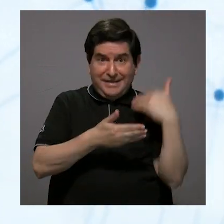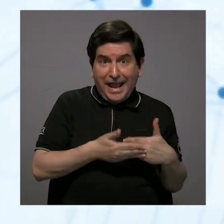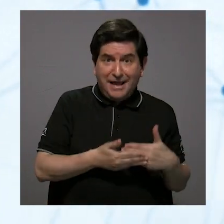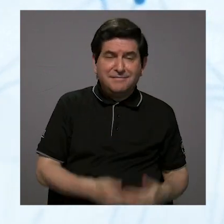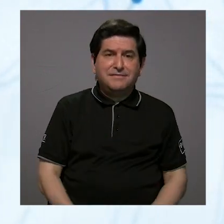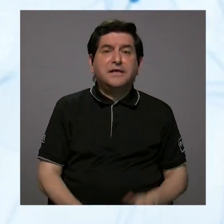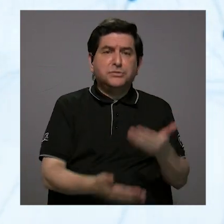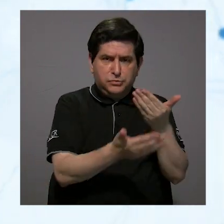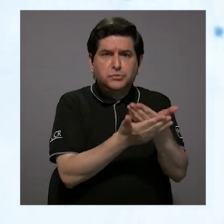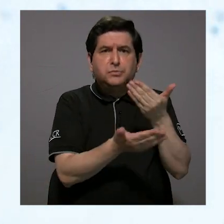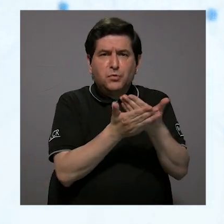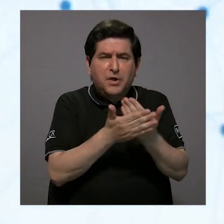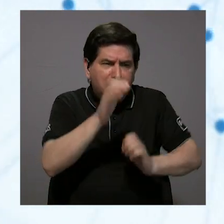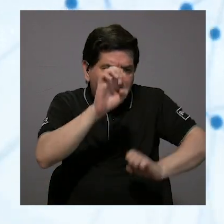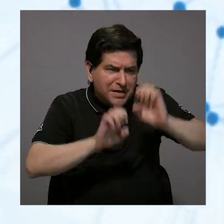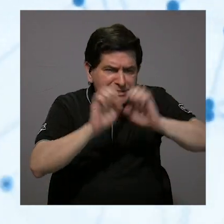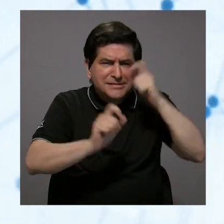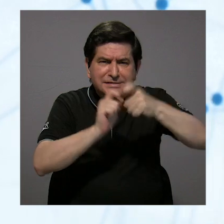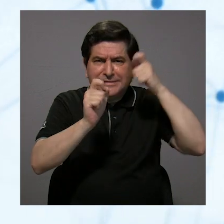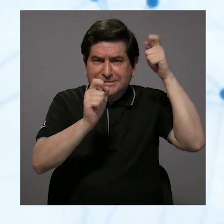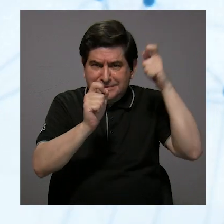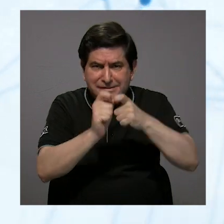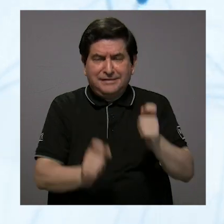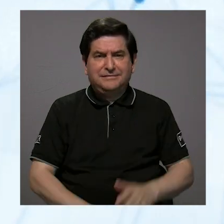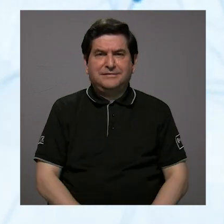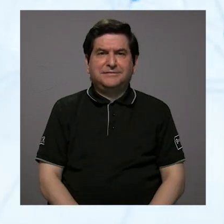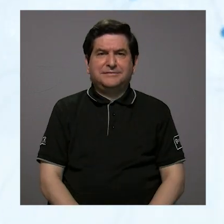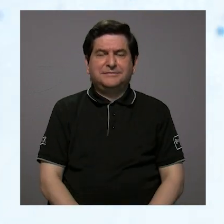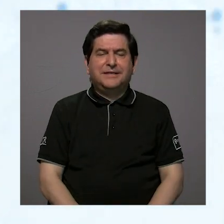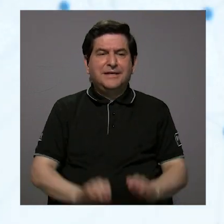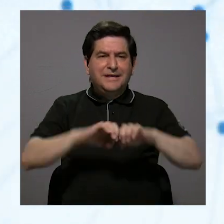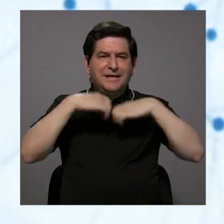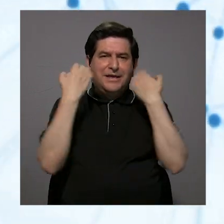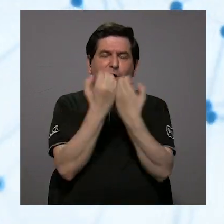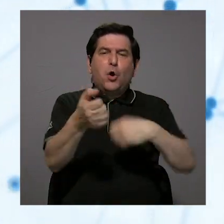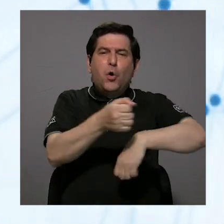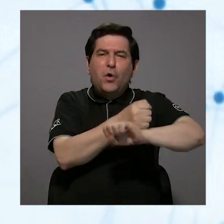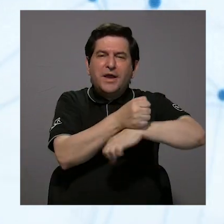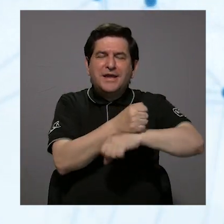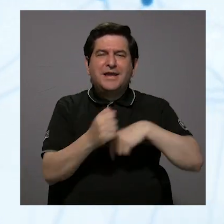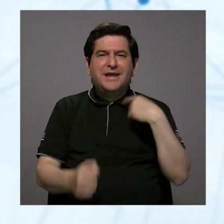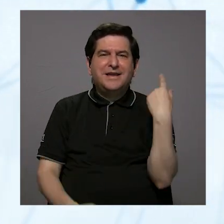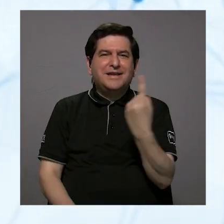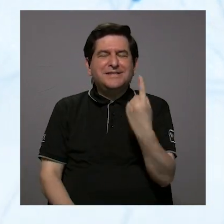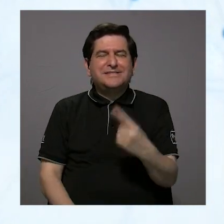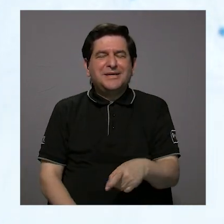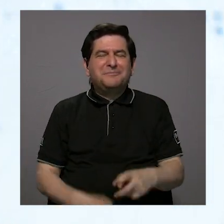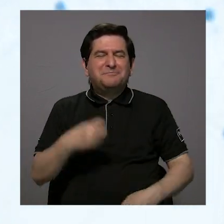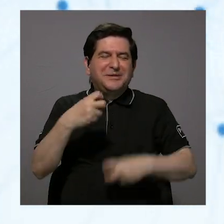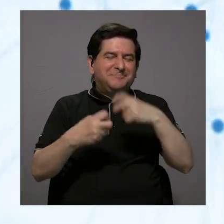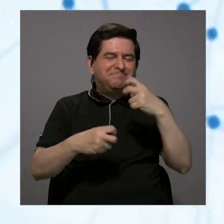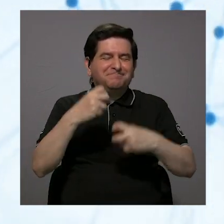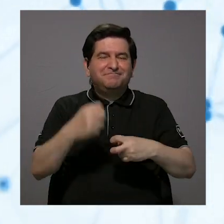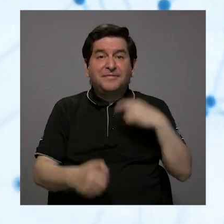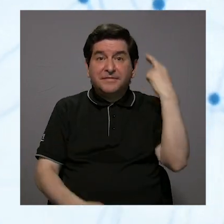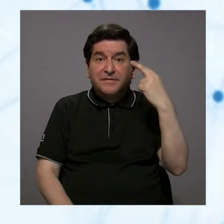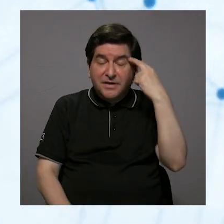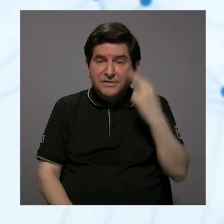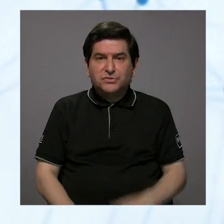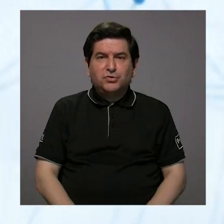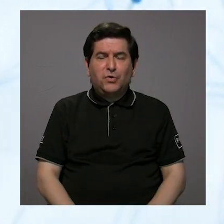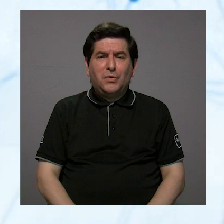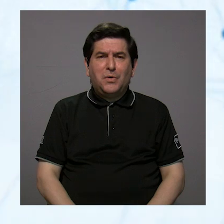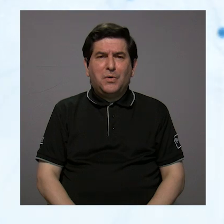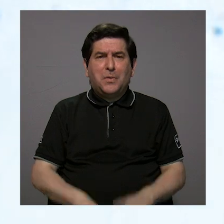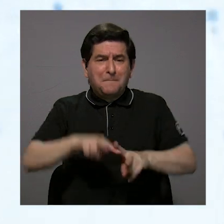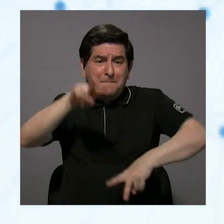pasado, hemos hecho algunas pruebas, valoraciones específicas. Con los equipos de fútbol siempre hay un poquito de problema por la